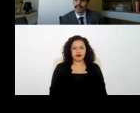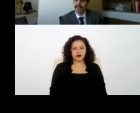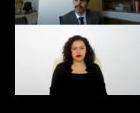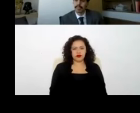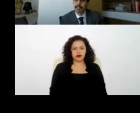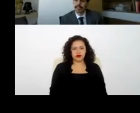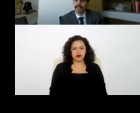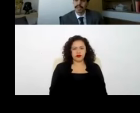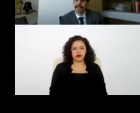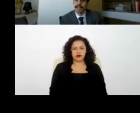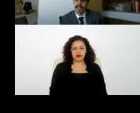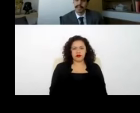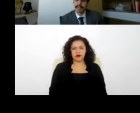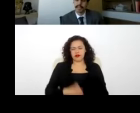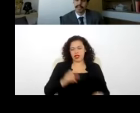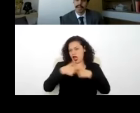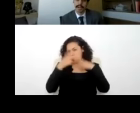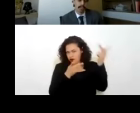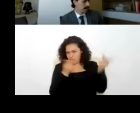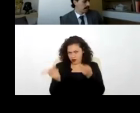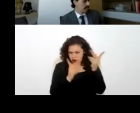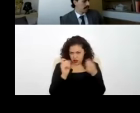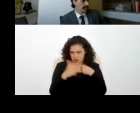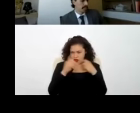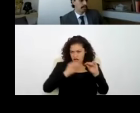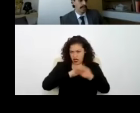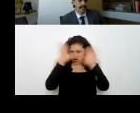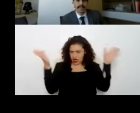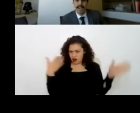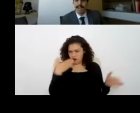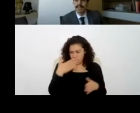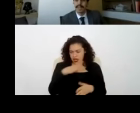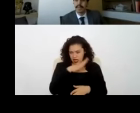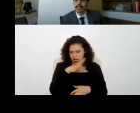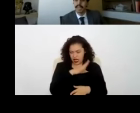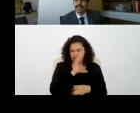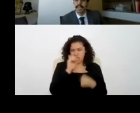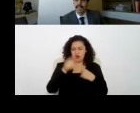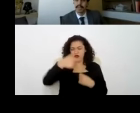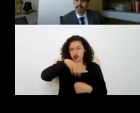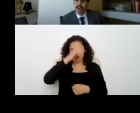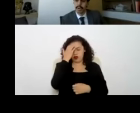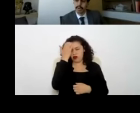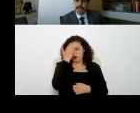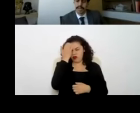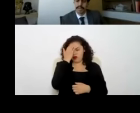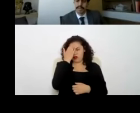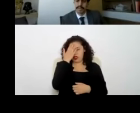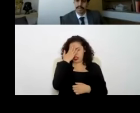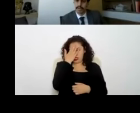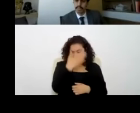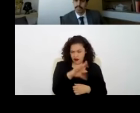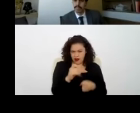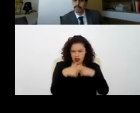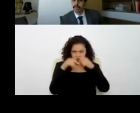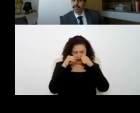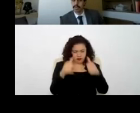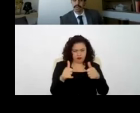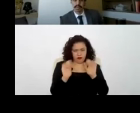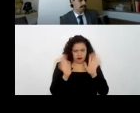¿Y alguna pregunta? ¿Tienen claro esto? ¿Es algo que ustedes ya vigilen o algo a lo que le presten atención?